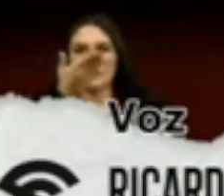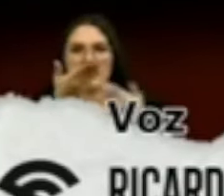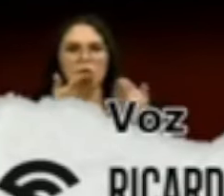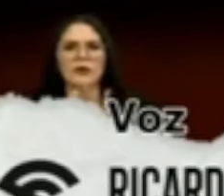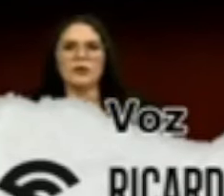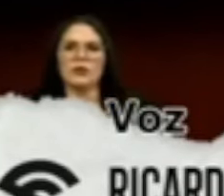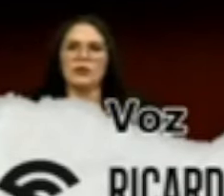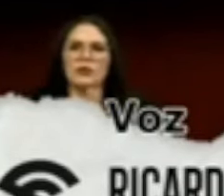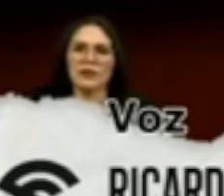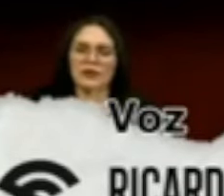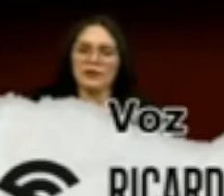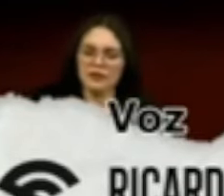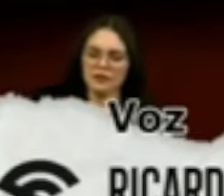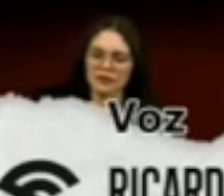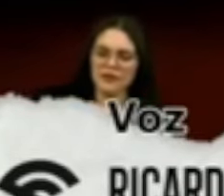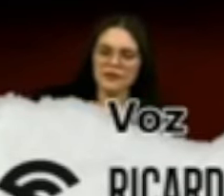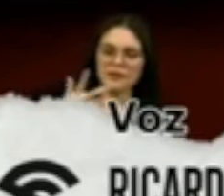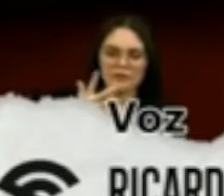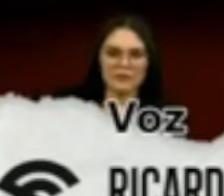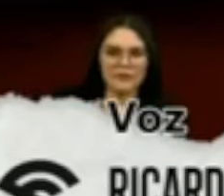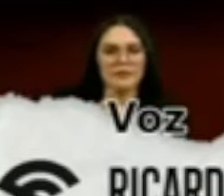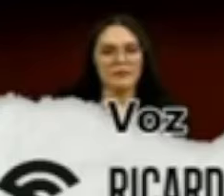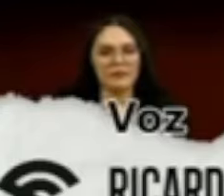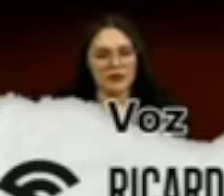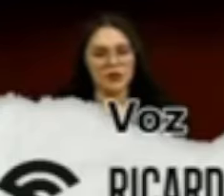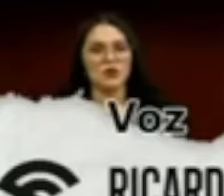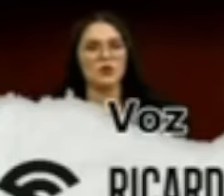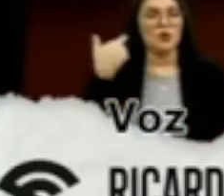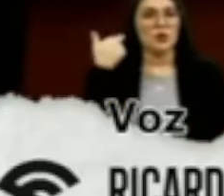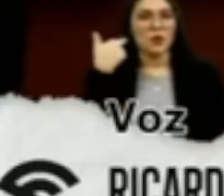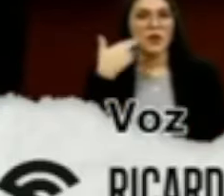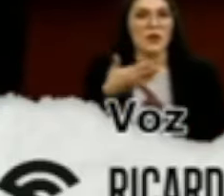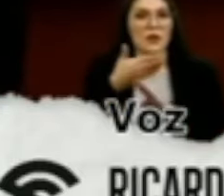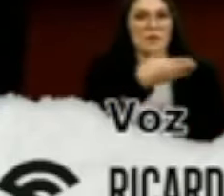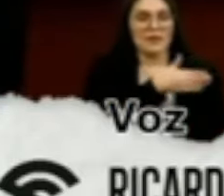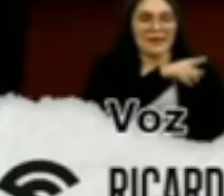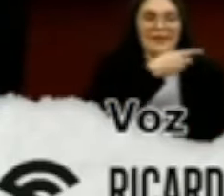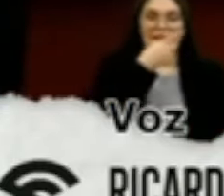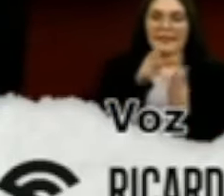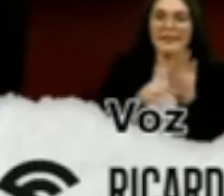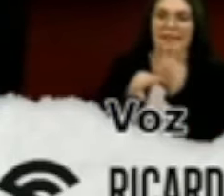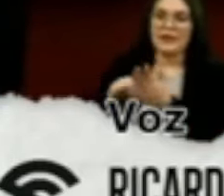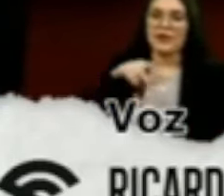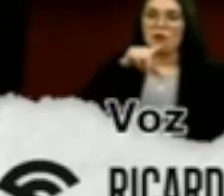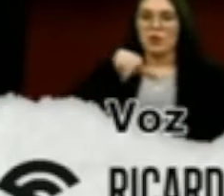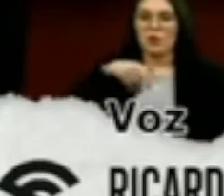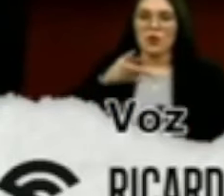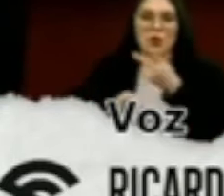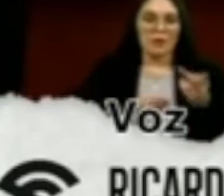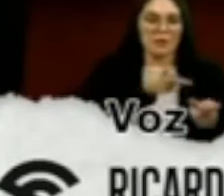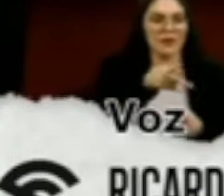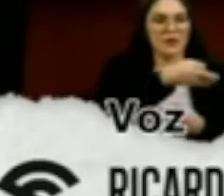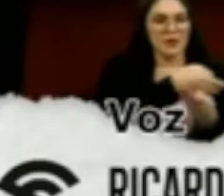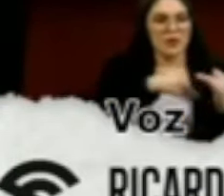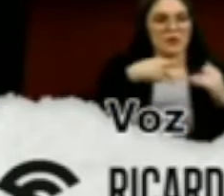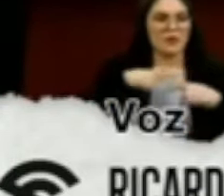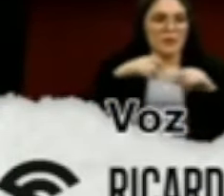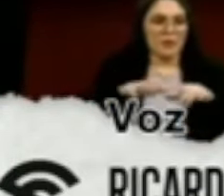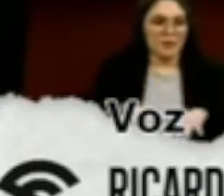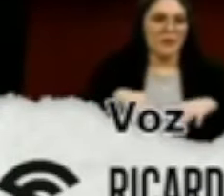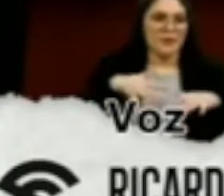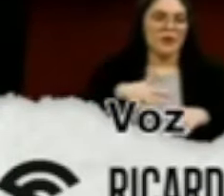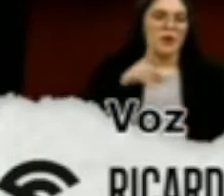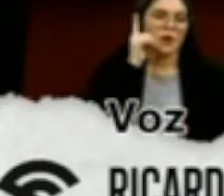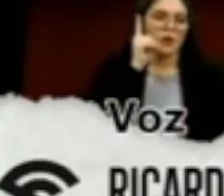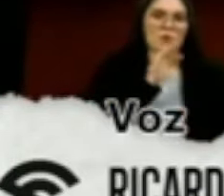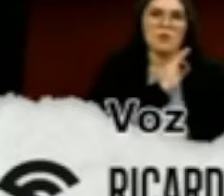ahora ya escuchamos y vemos a Ricardo Anaya, un personaje que recientemente estaba prácticamente prófugo de